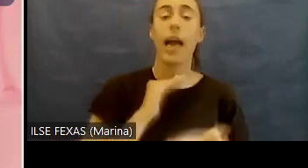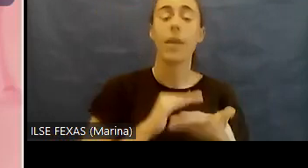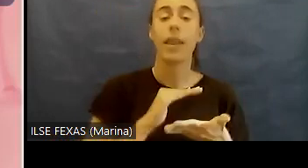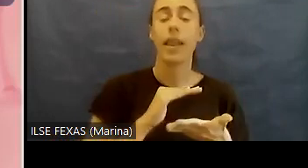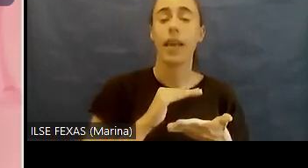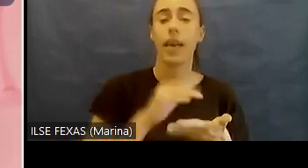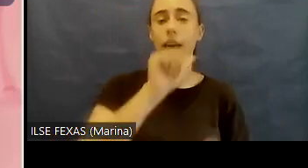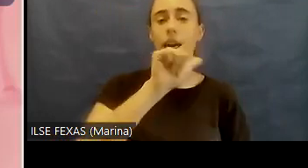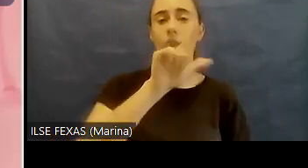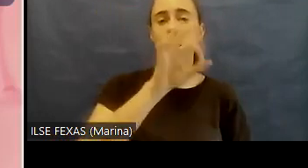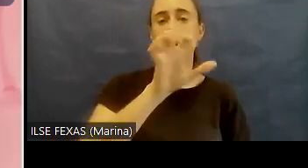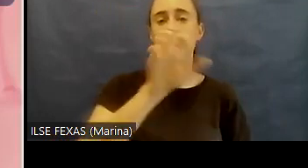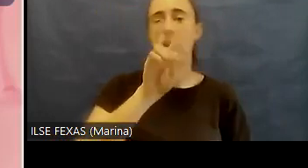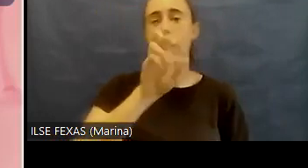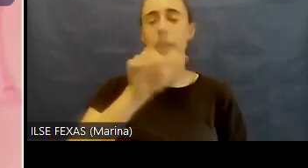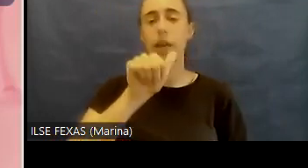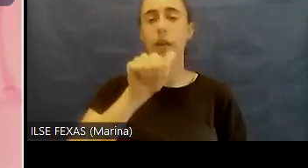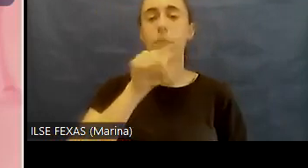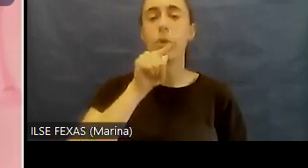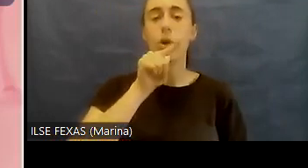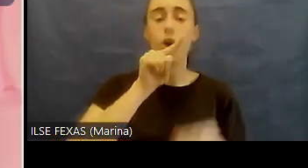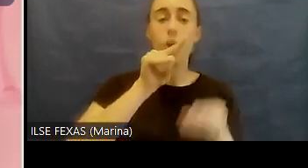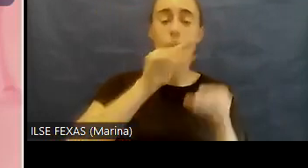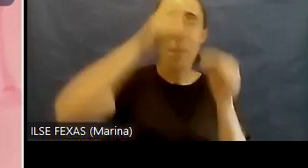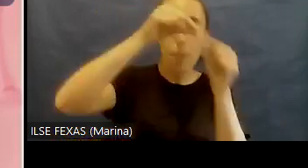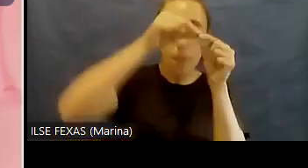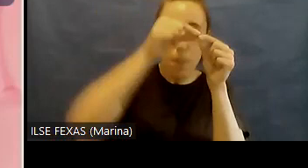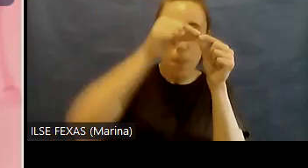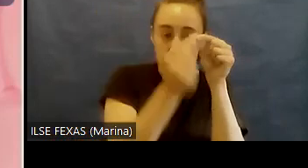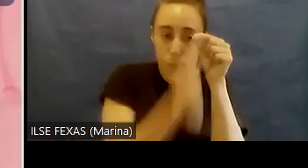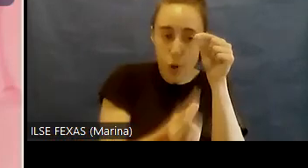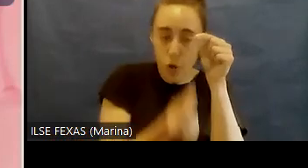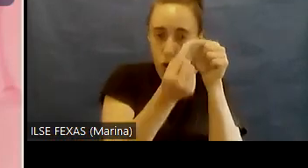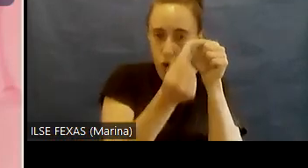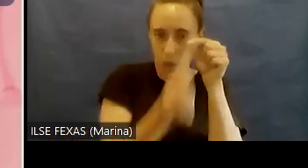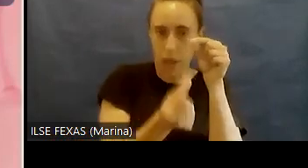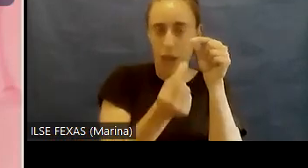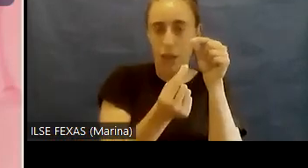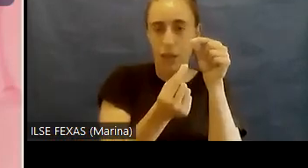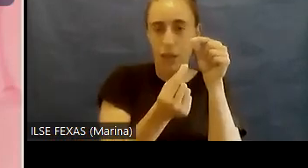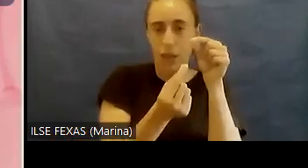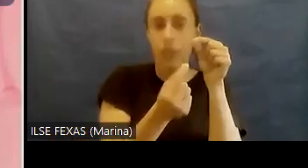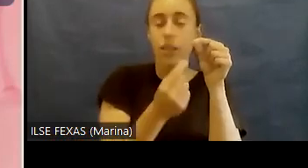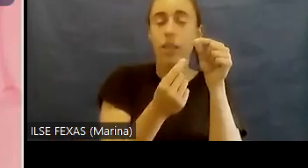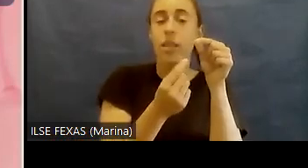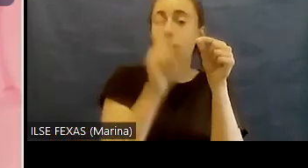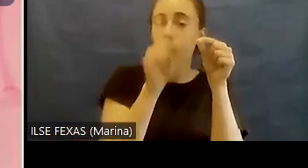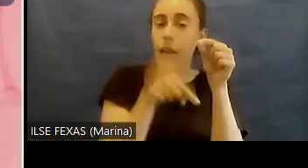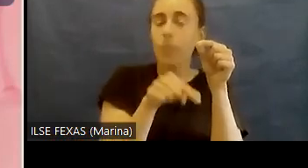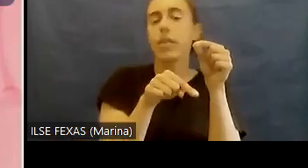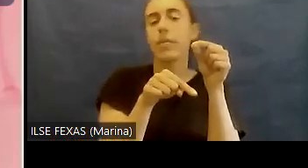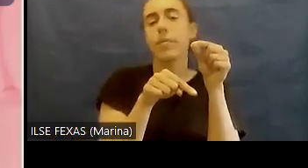aloe vera de revertir la profundidad de las aftas orales, tanto la profundidad como la